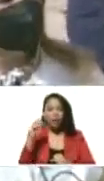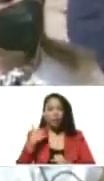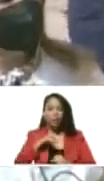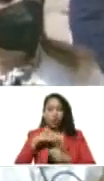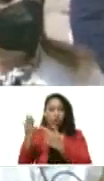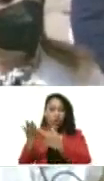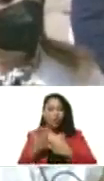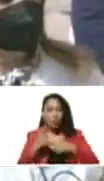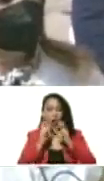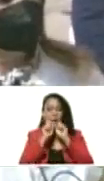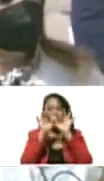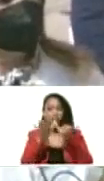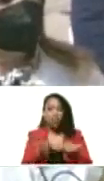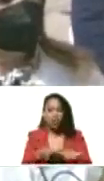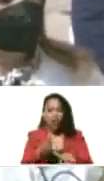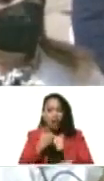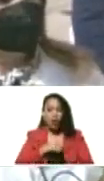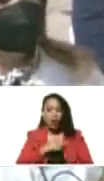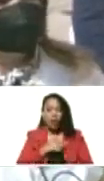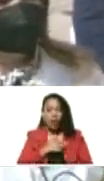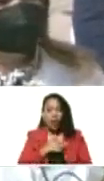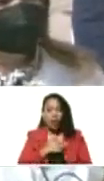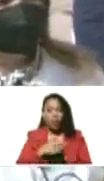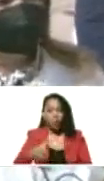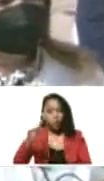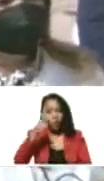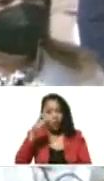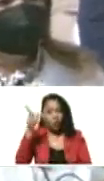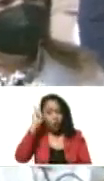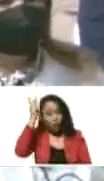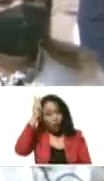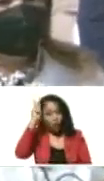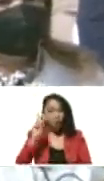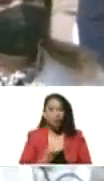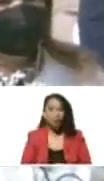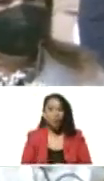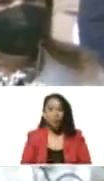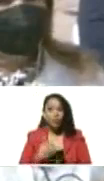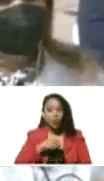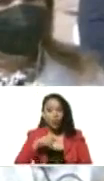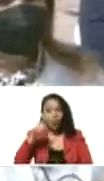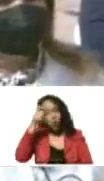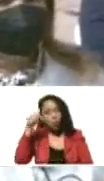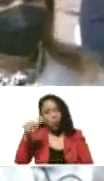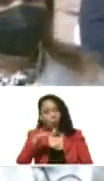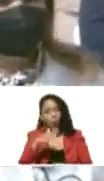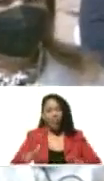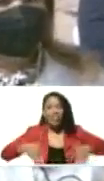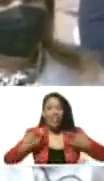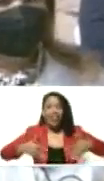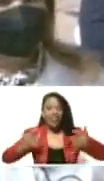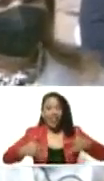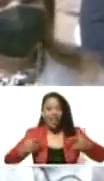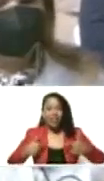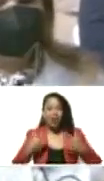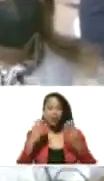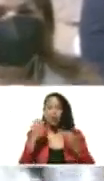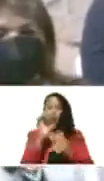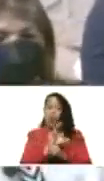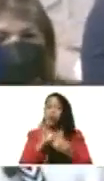la bendición de nuestra escolta de los indios coromotanos. Somos un pueblo de alegría, de mucha